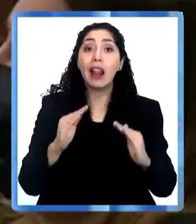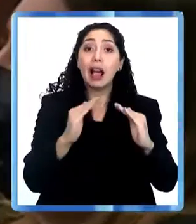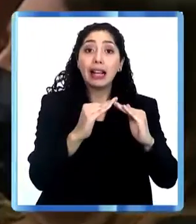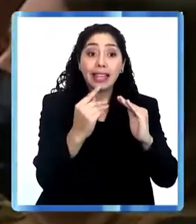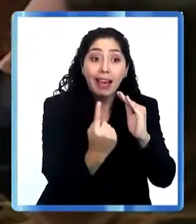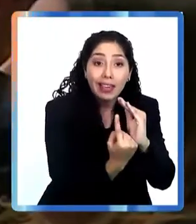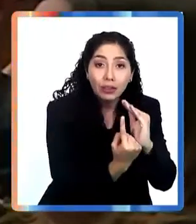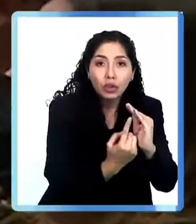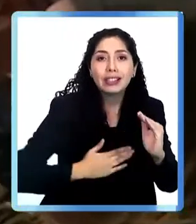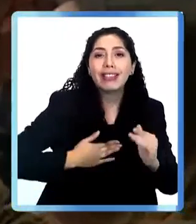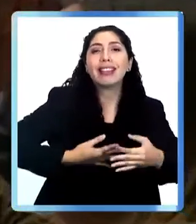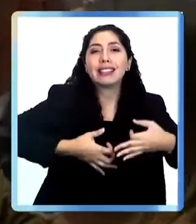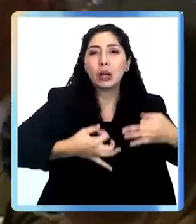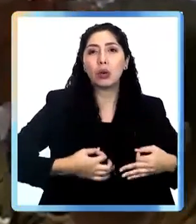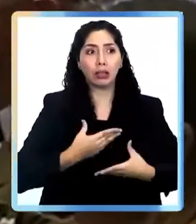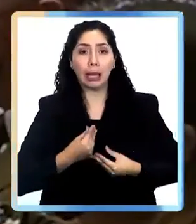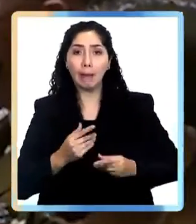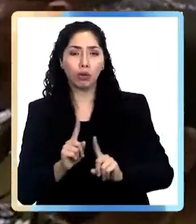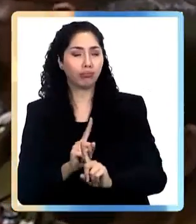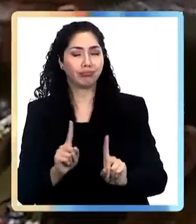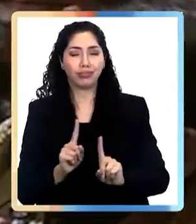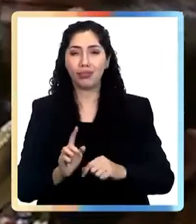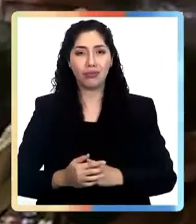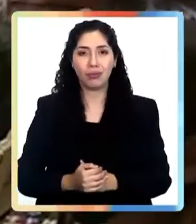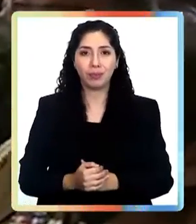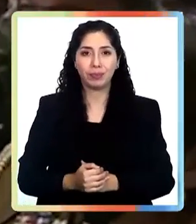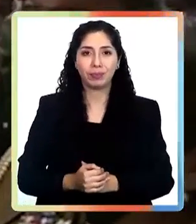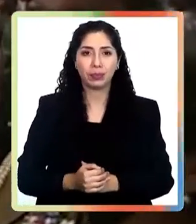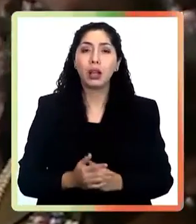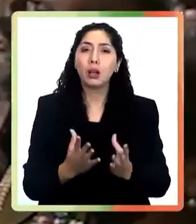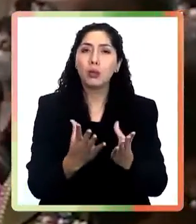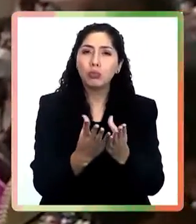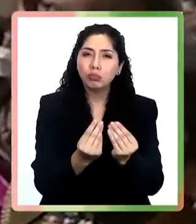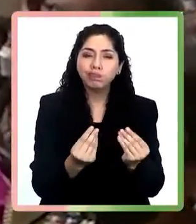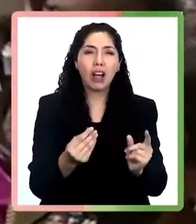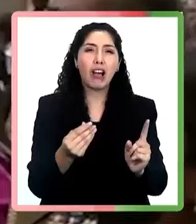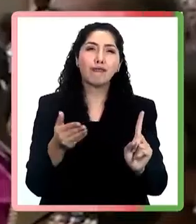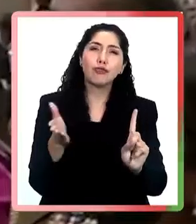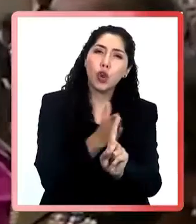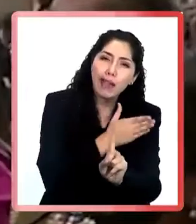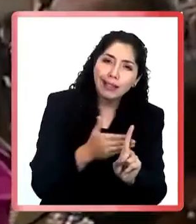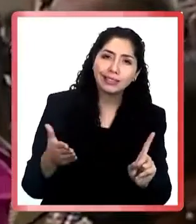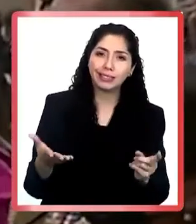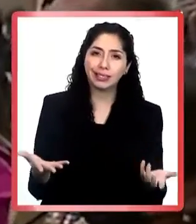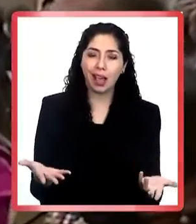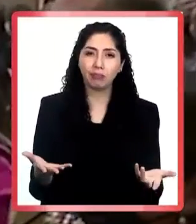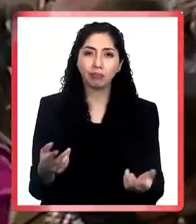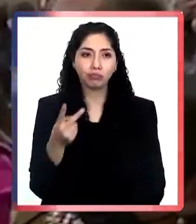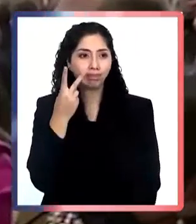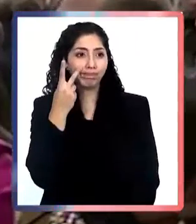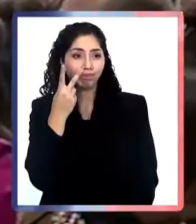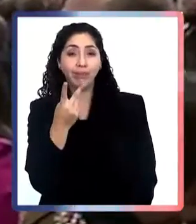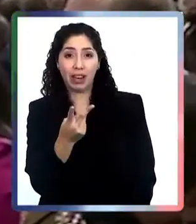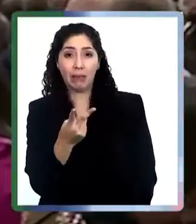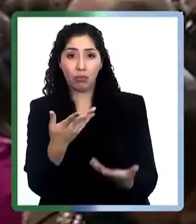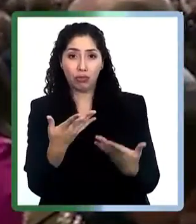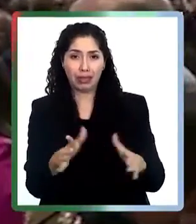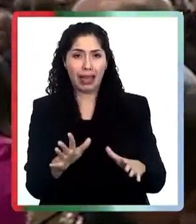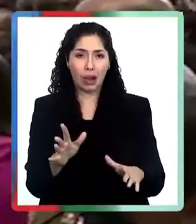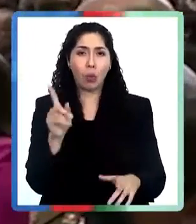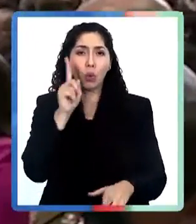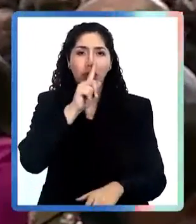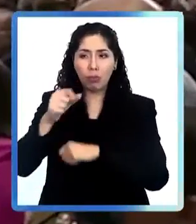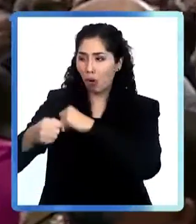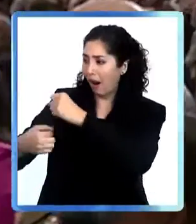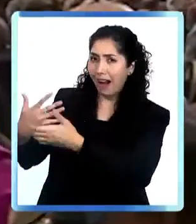sientan seguridad y no temor las múltiples violencias que hemos visto desarrollarse en los